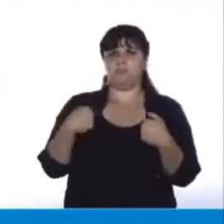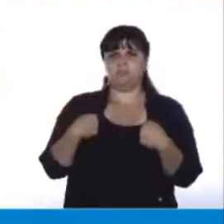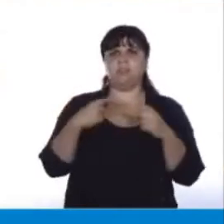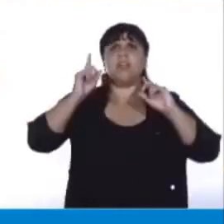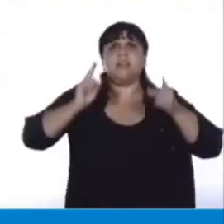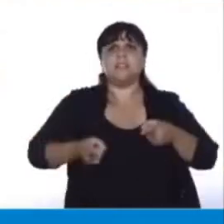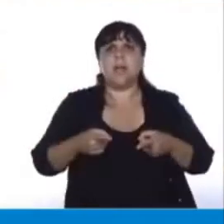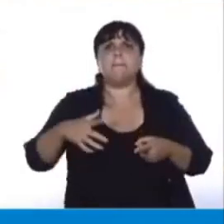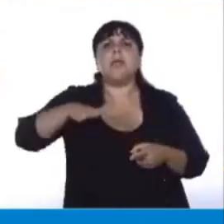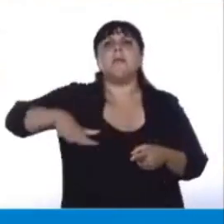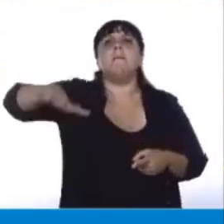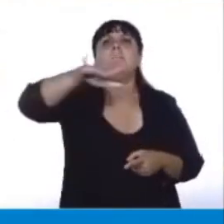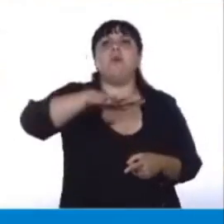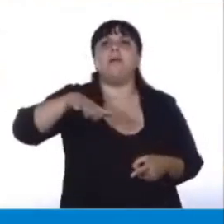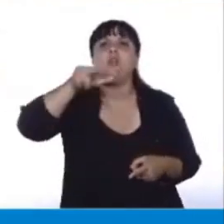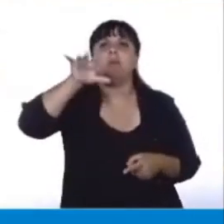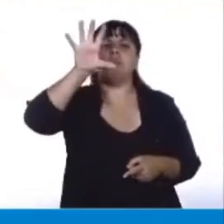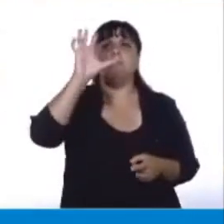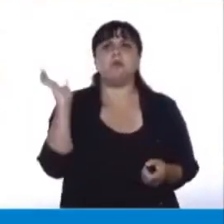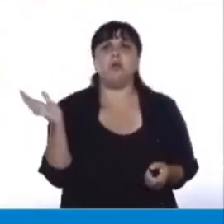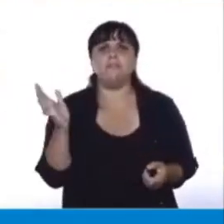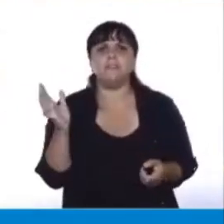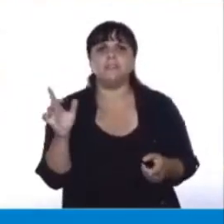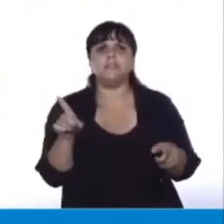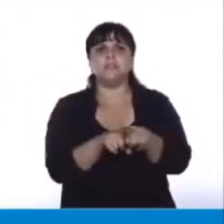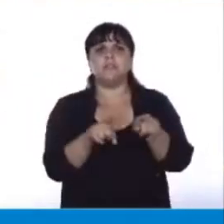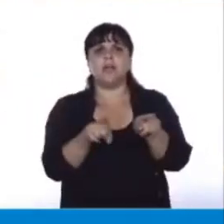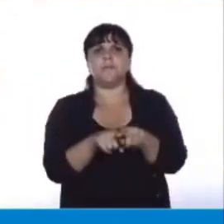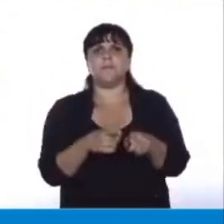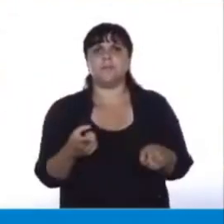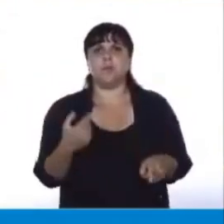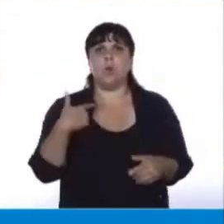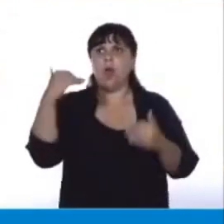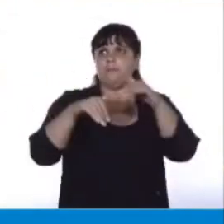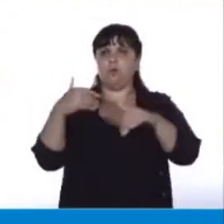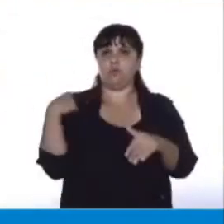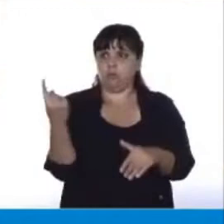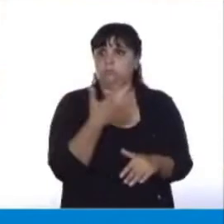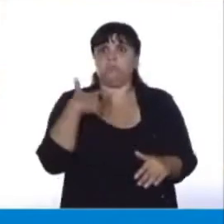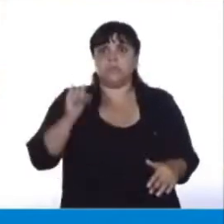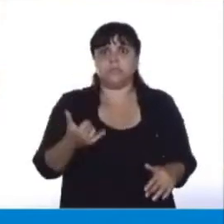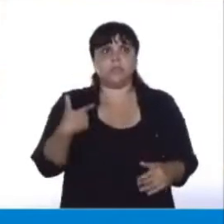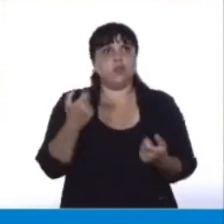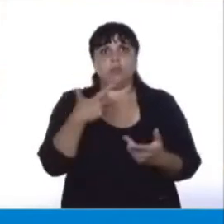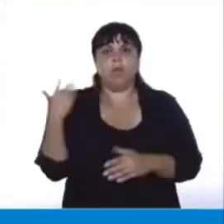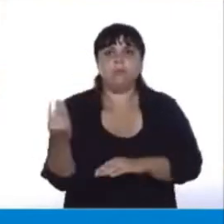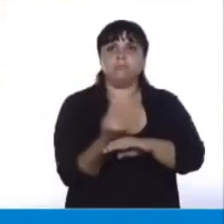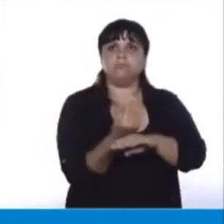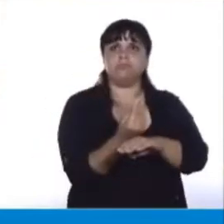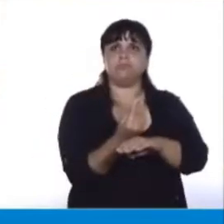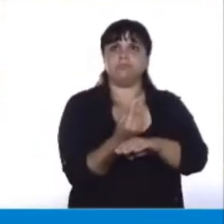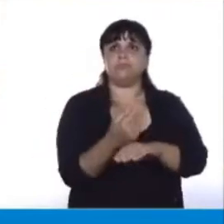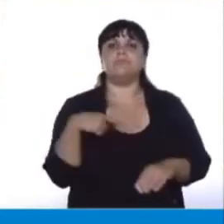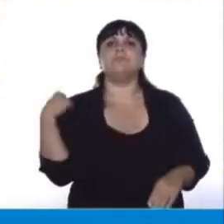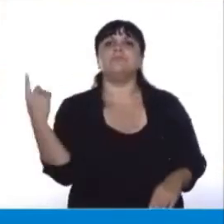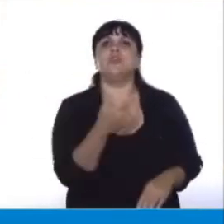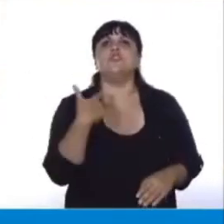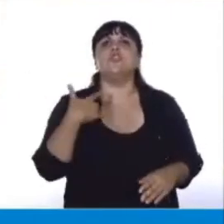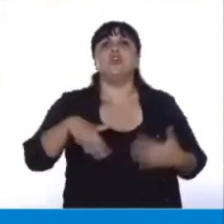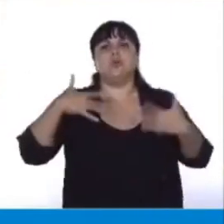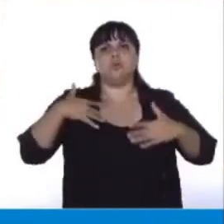todo por el pueblo jujeño que nos acompañó con su voto. Lo hacen, obviamente, entendemos nosotros, porque somos una fuerza que